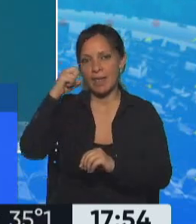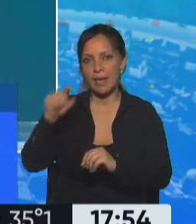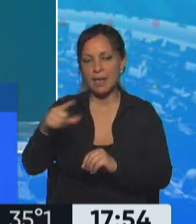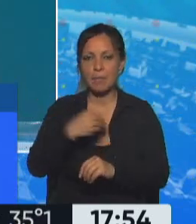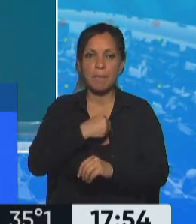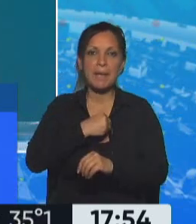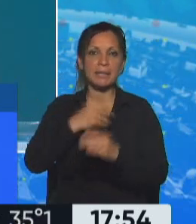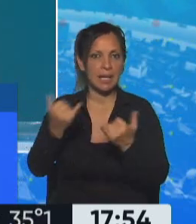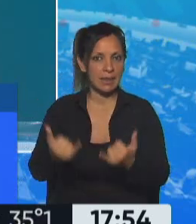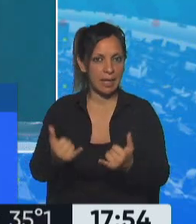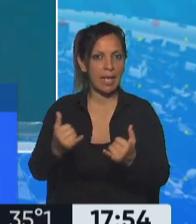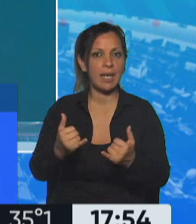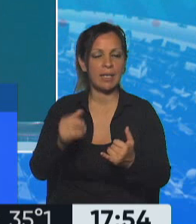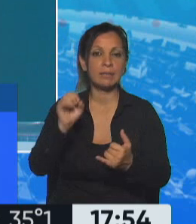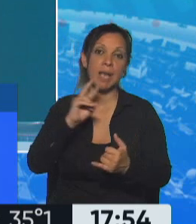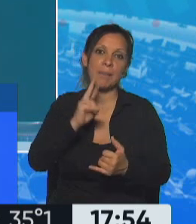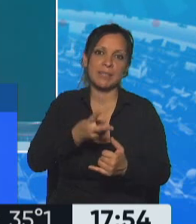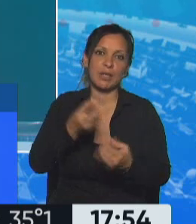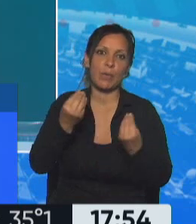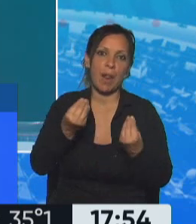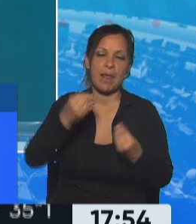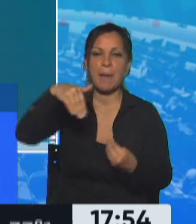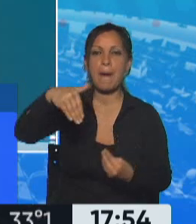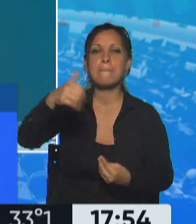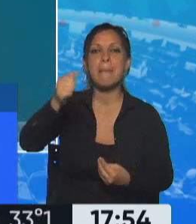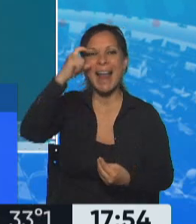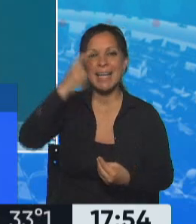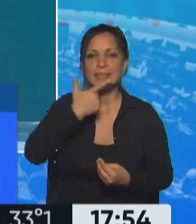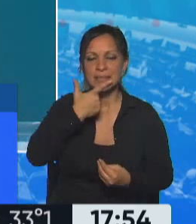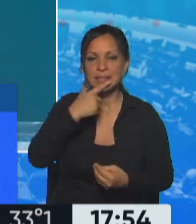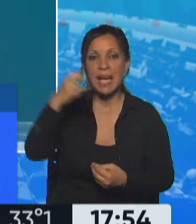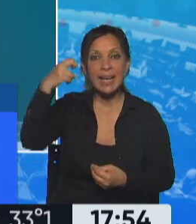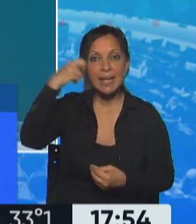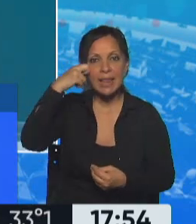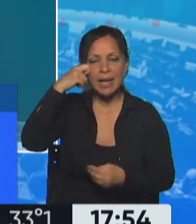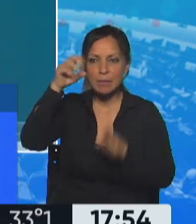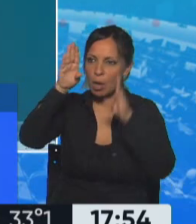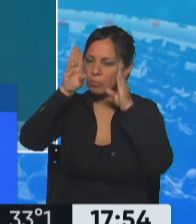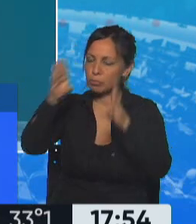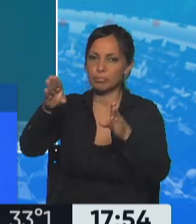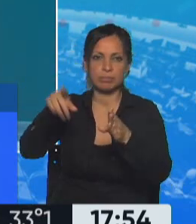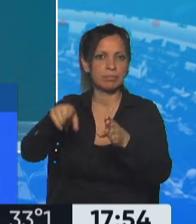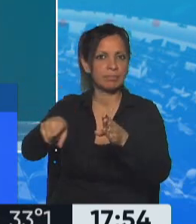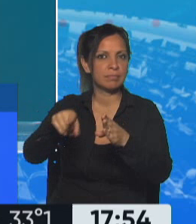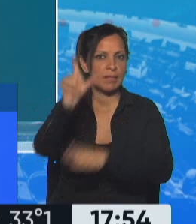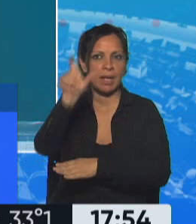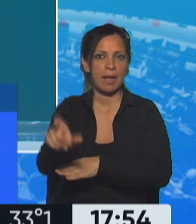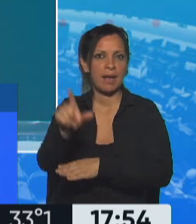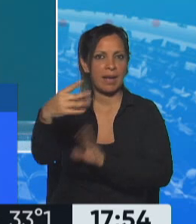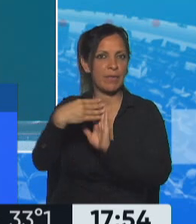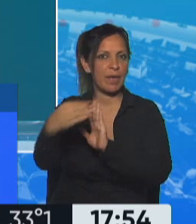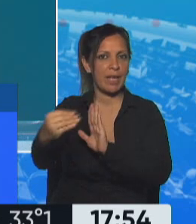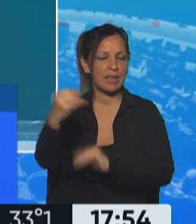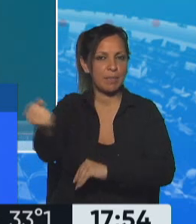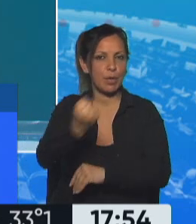del radicalismo, tiene nombre y apellido de Facundo Manes. Es una sola persona, es una apuesta, para mí, arriesgada por parte del radicalismo, pero ahí